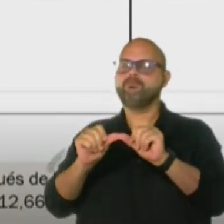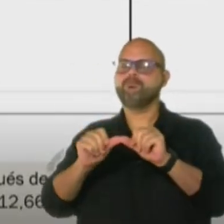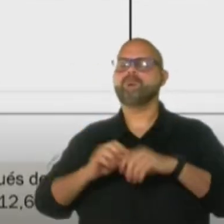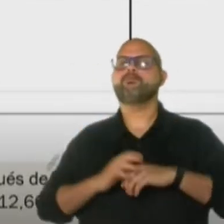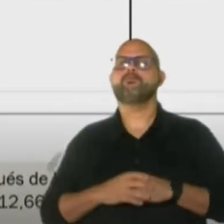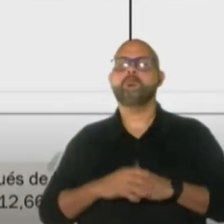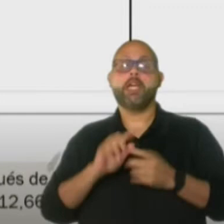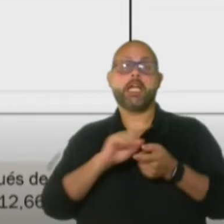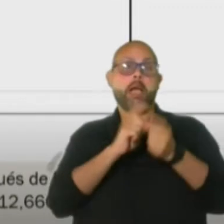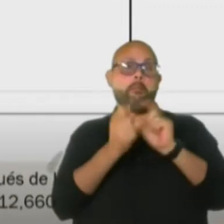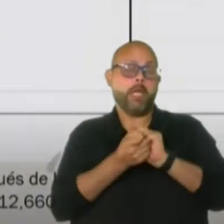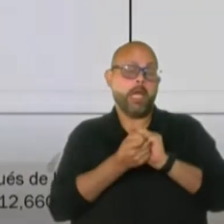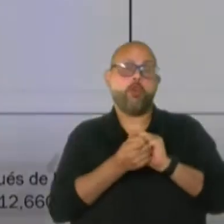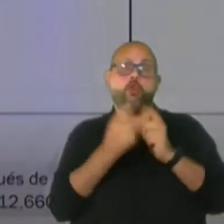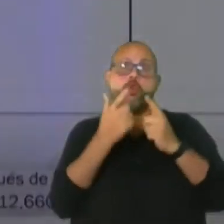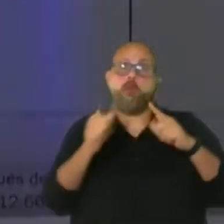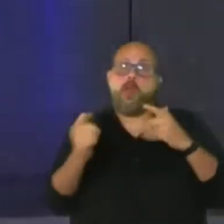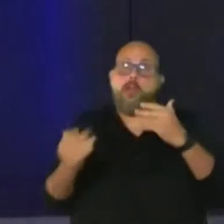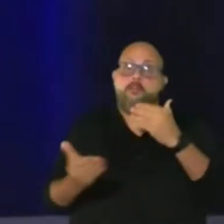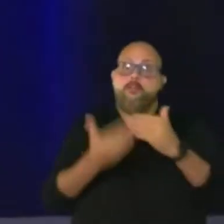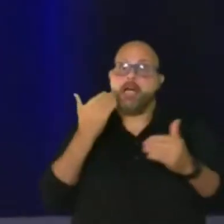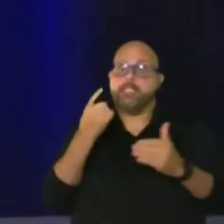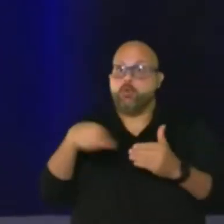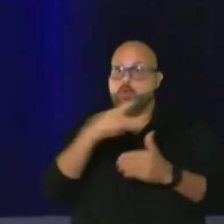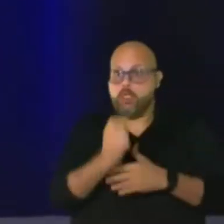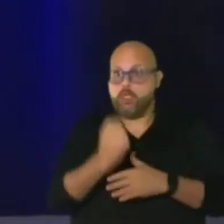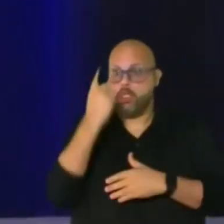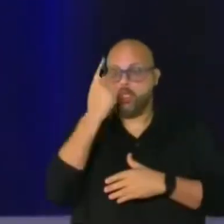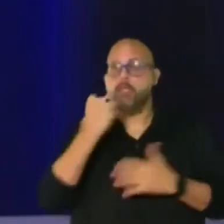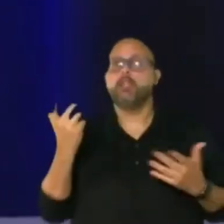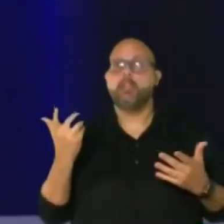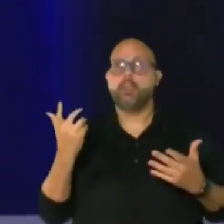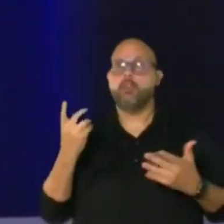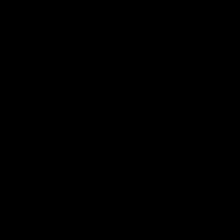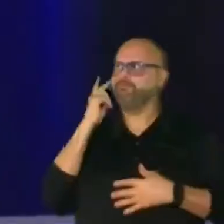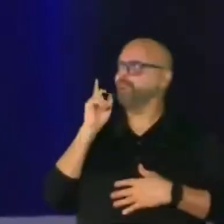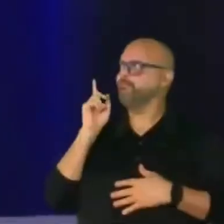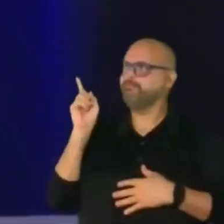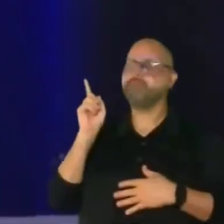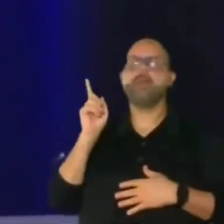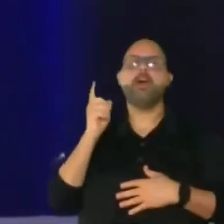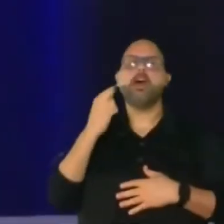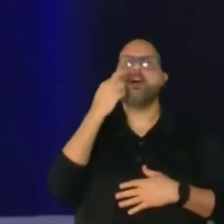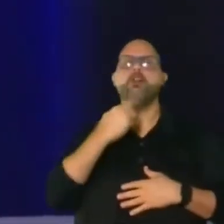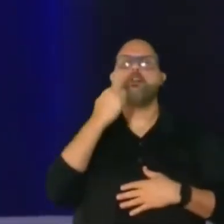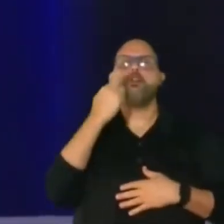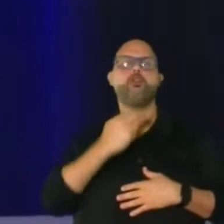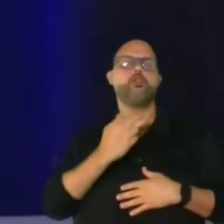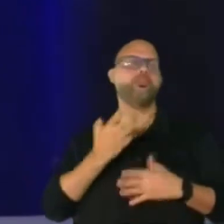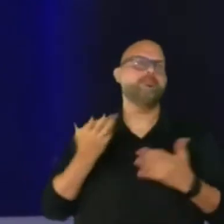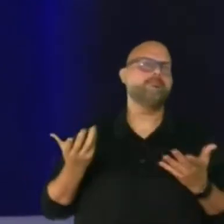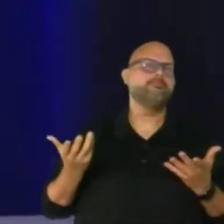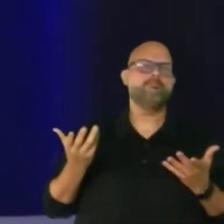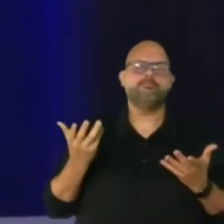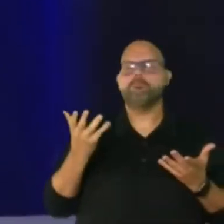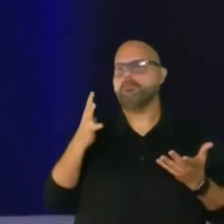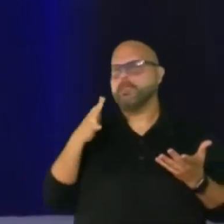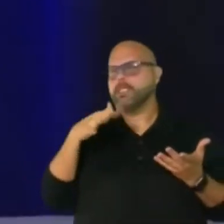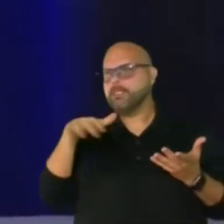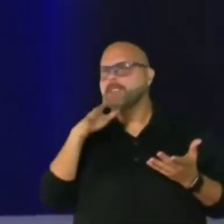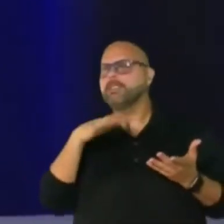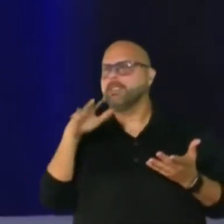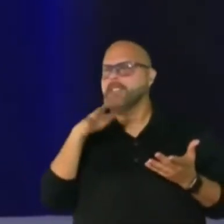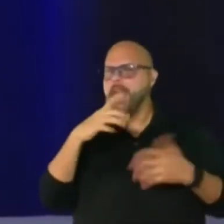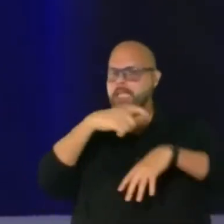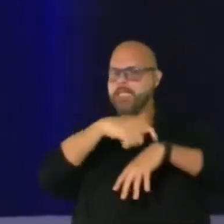lenguaje que entendamos, la sombra que vemos roja sería más o menos similar a en la época de huracanes,